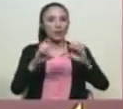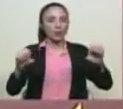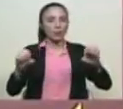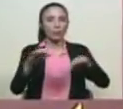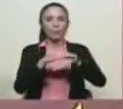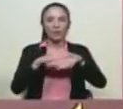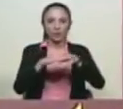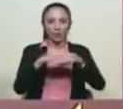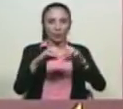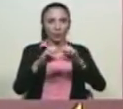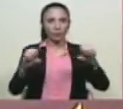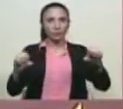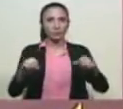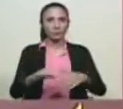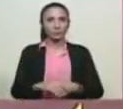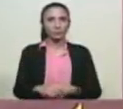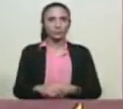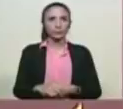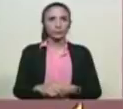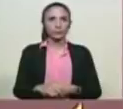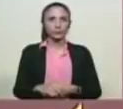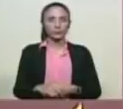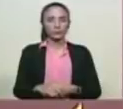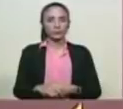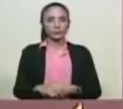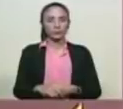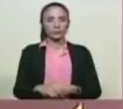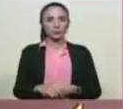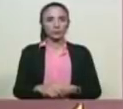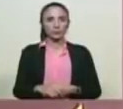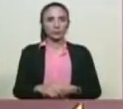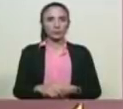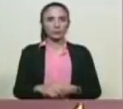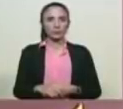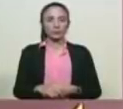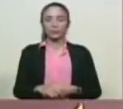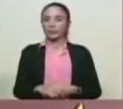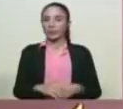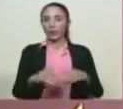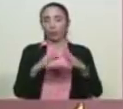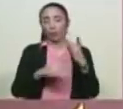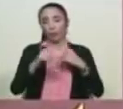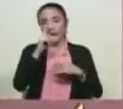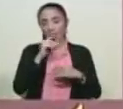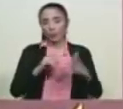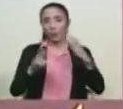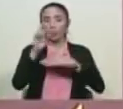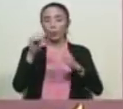la Educación y sus entes adscritos para los años